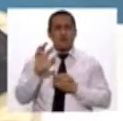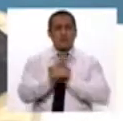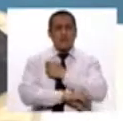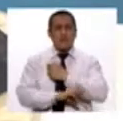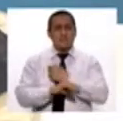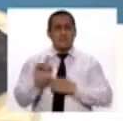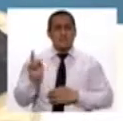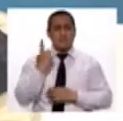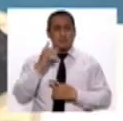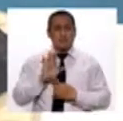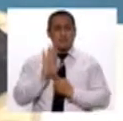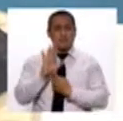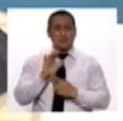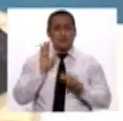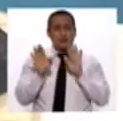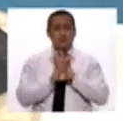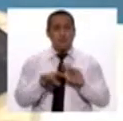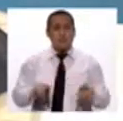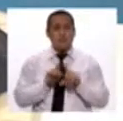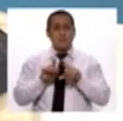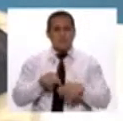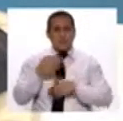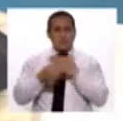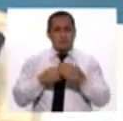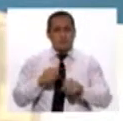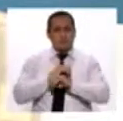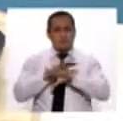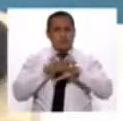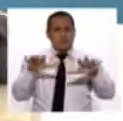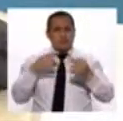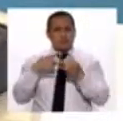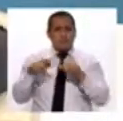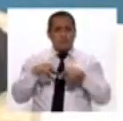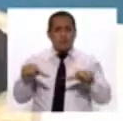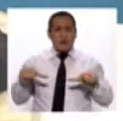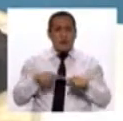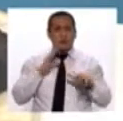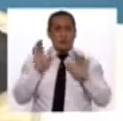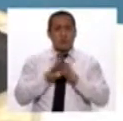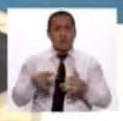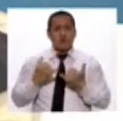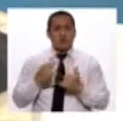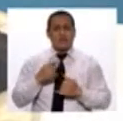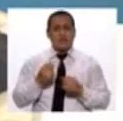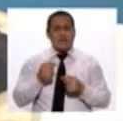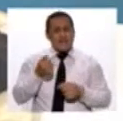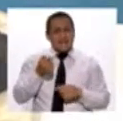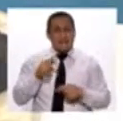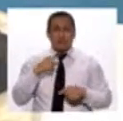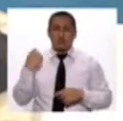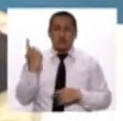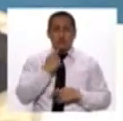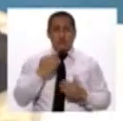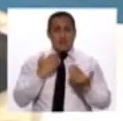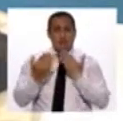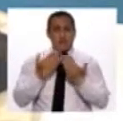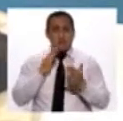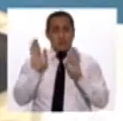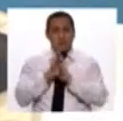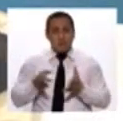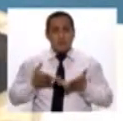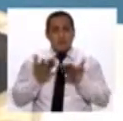se aplicó este principio, y este principio corrió como revuelo de pólvora por todos lados. Es decir, hoy día es casi universalmente aceptado que la forma